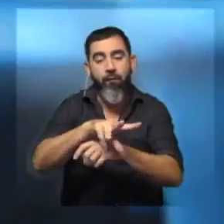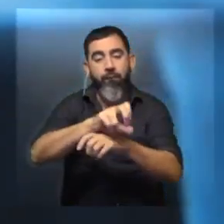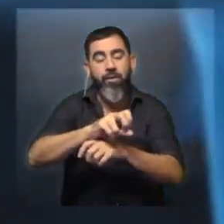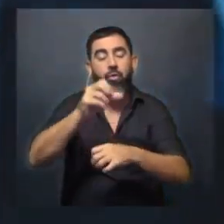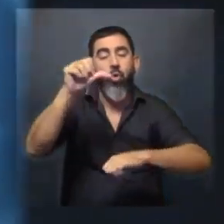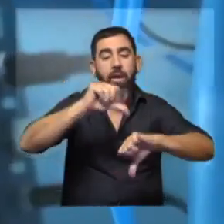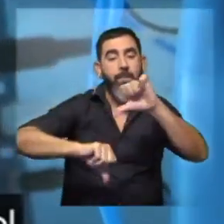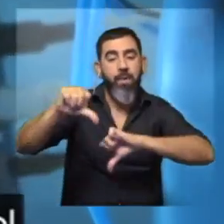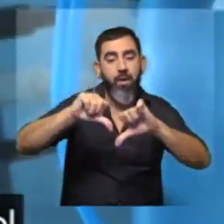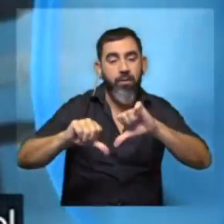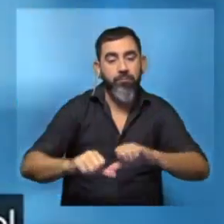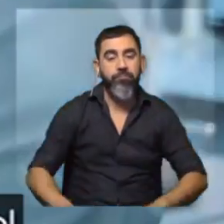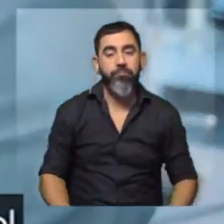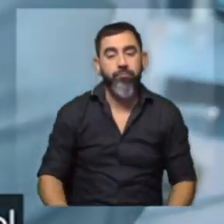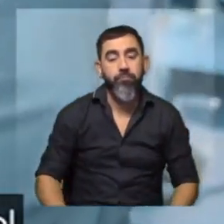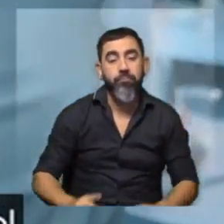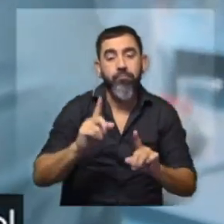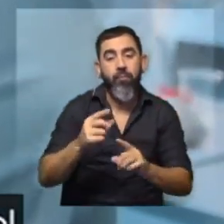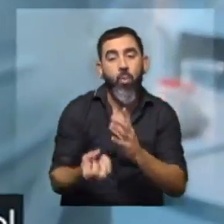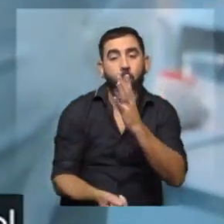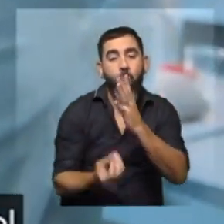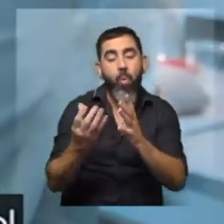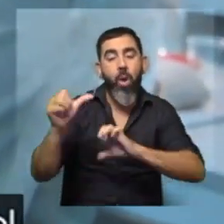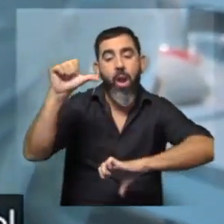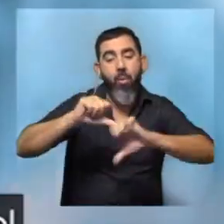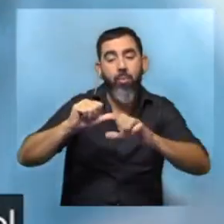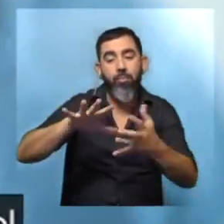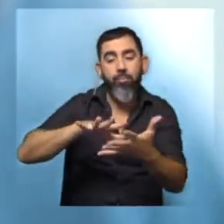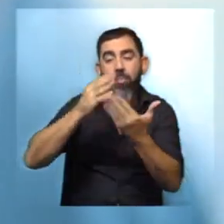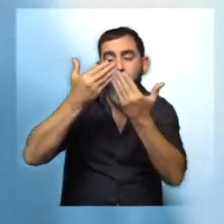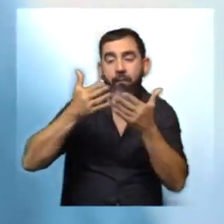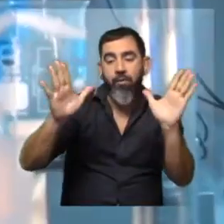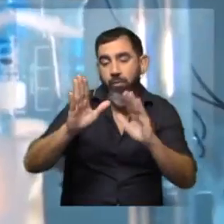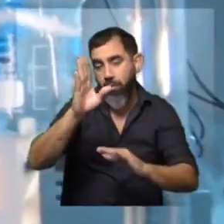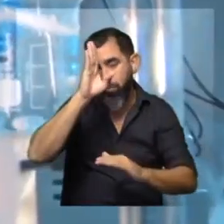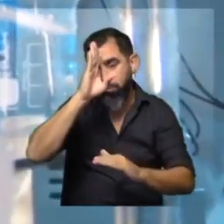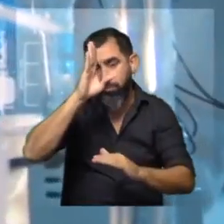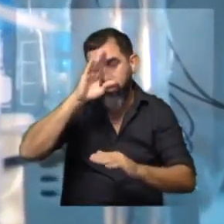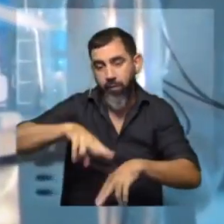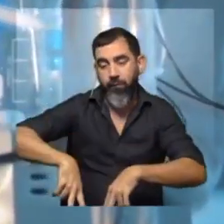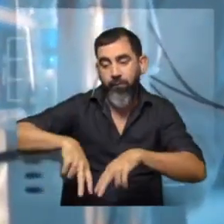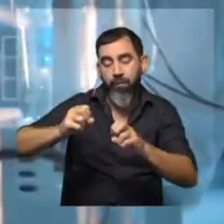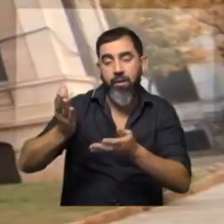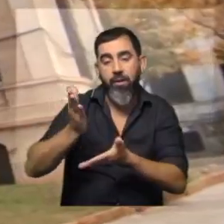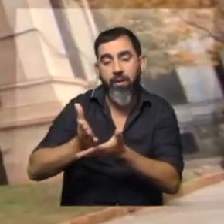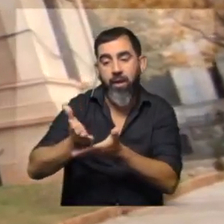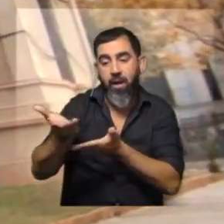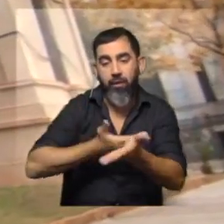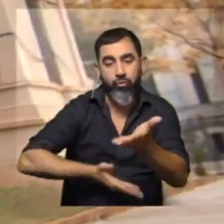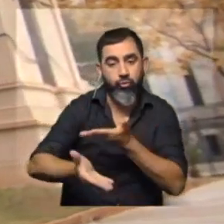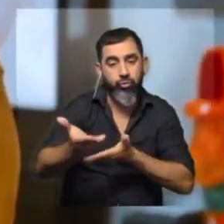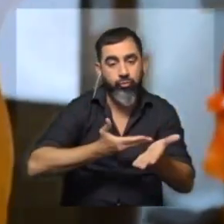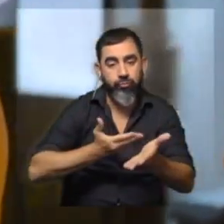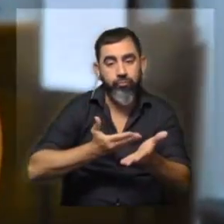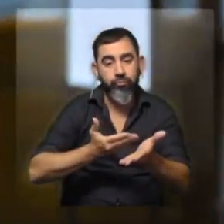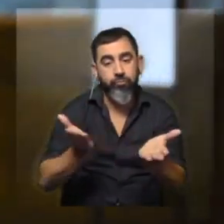fisicoquímica. Además, el nuevo laboratorio es un espacio abierto para el aprendizaje y la investigación colaborativa. Las